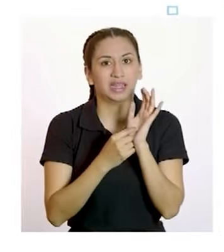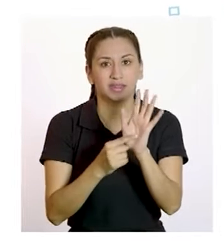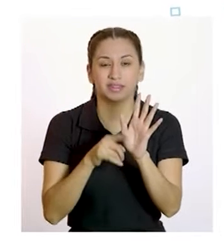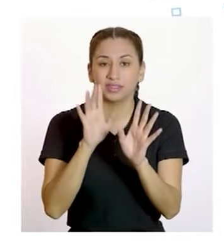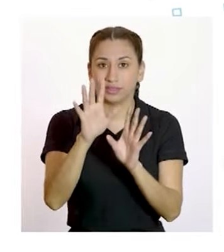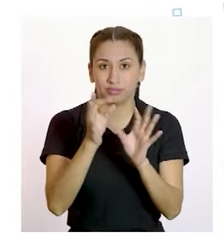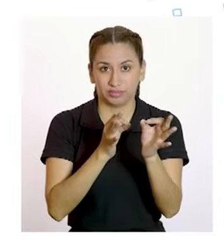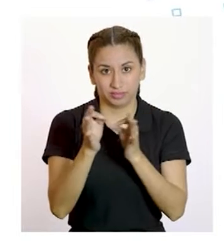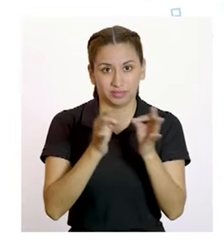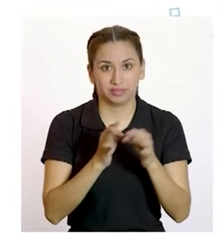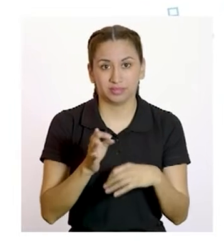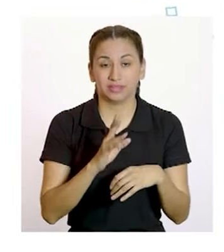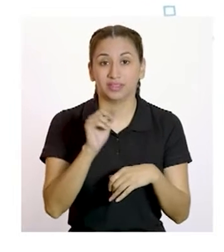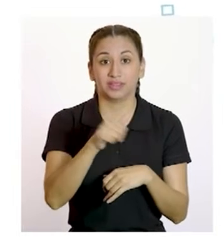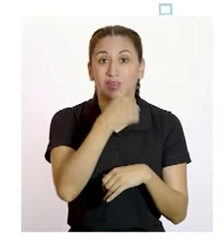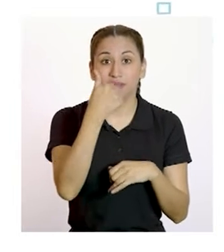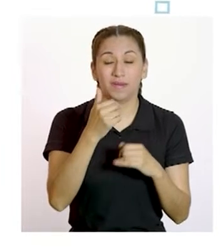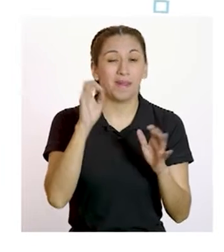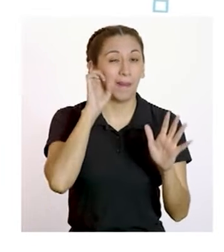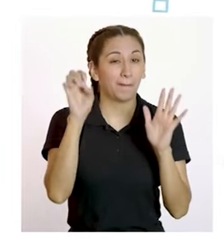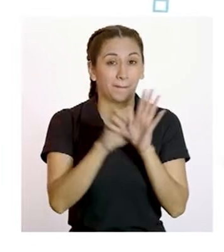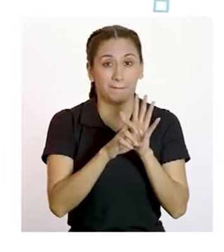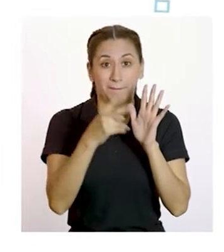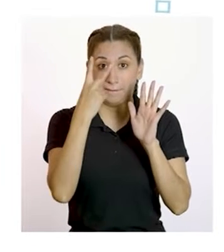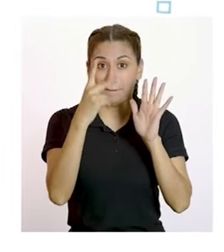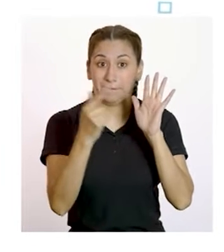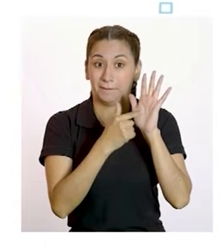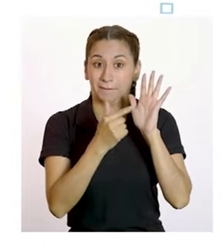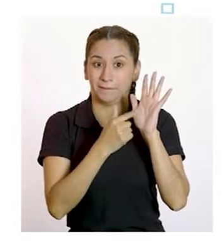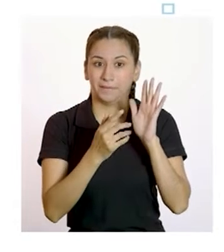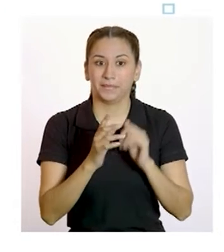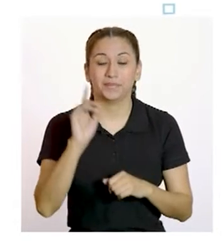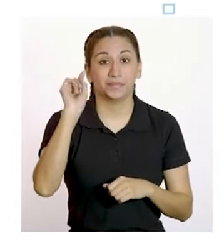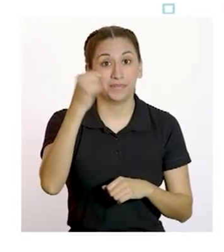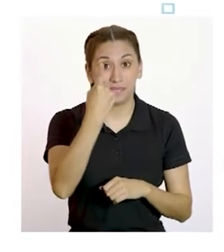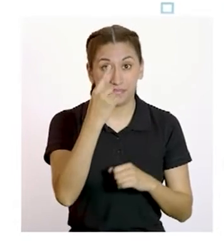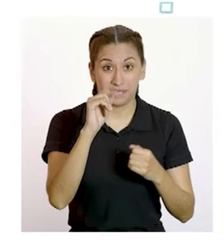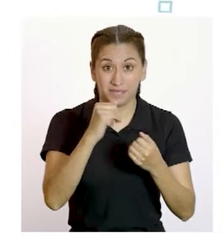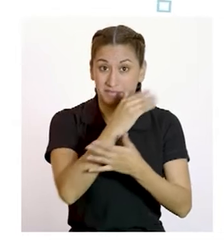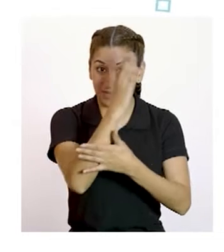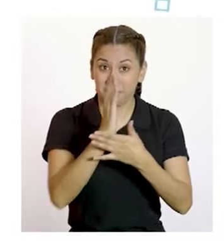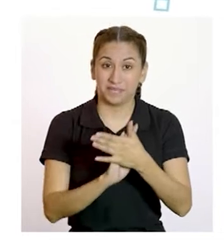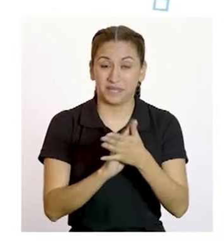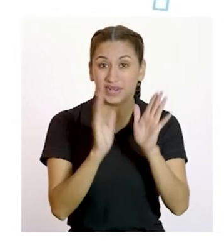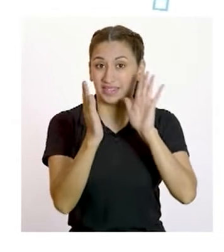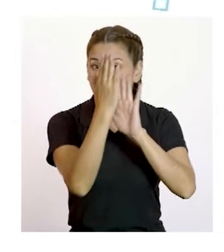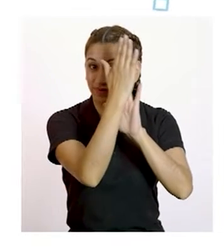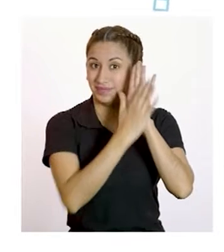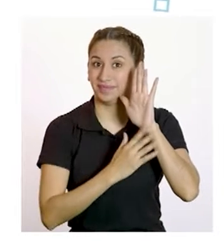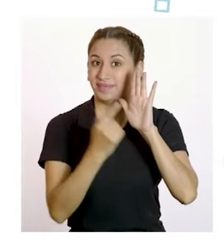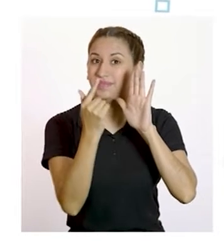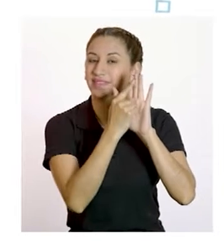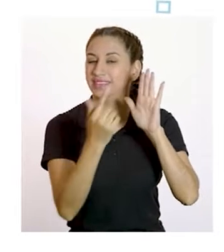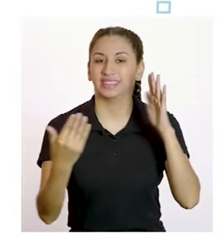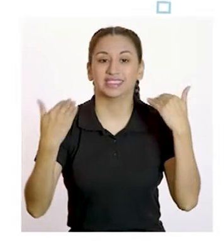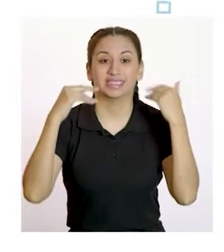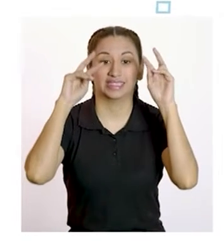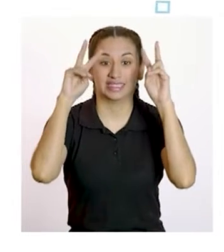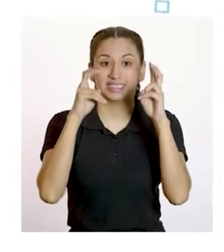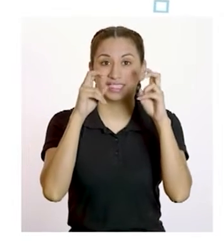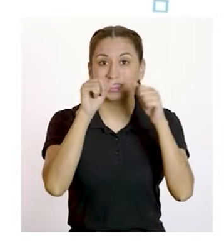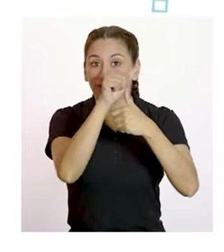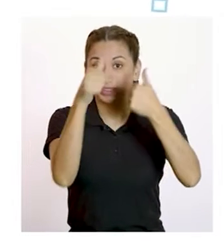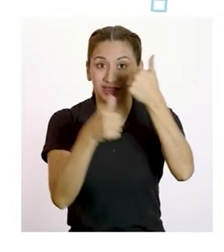o justificar su sentido. En el ejemplo se puede ver de esta manera. En la primera página se ha colocado el